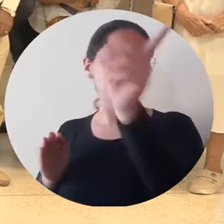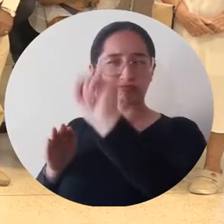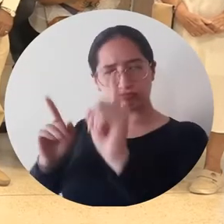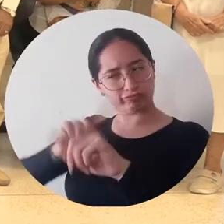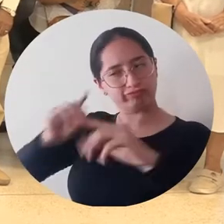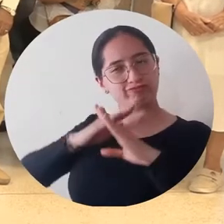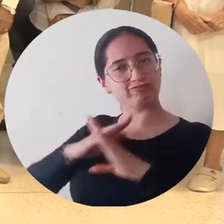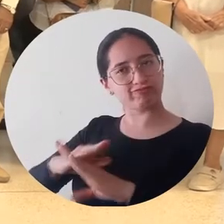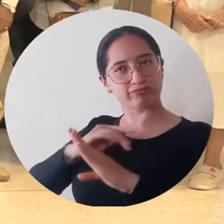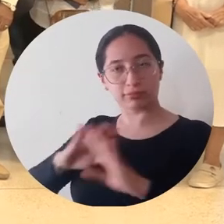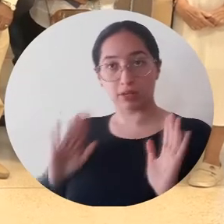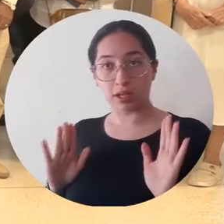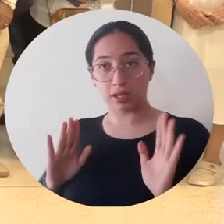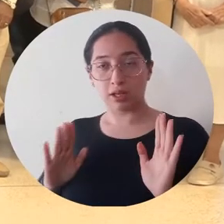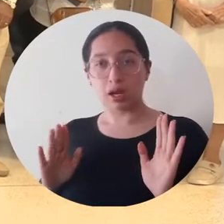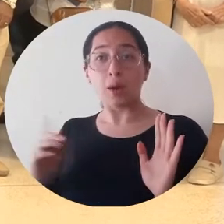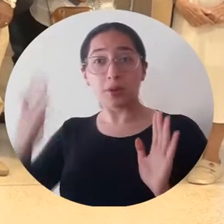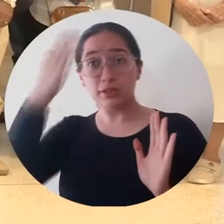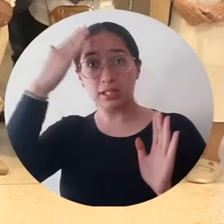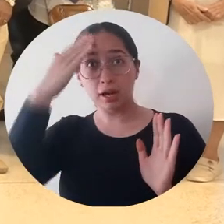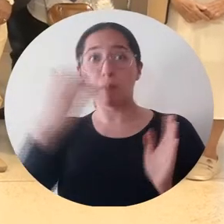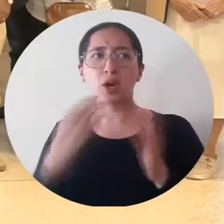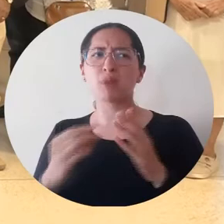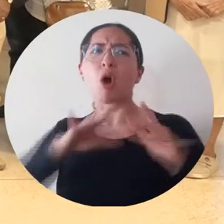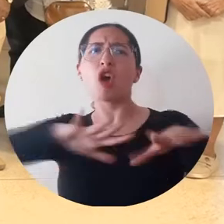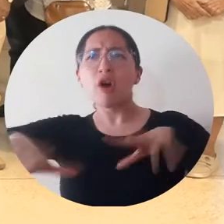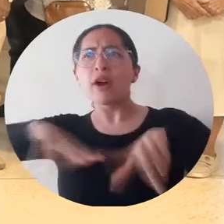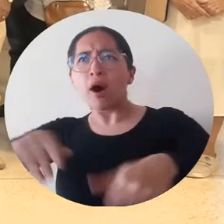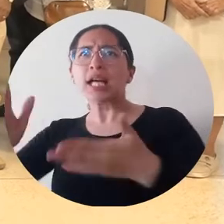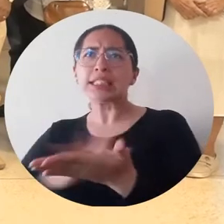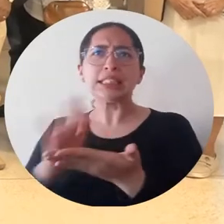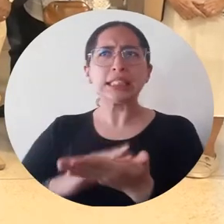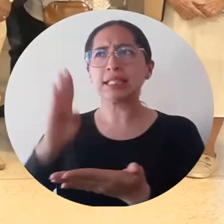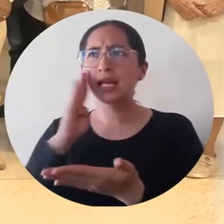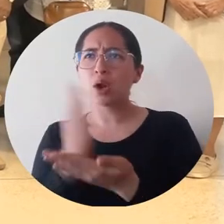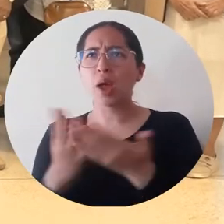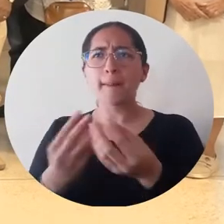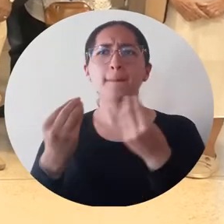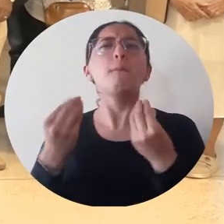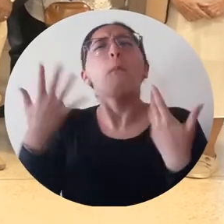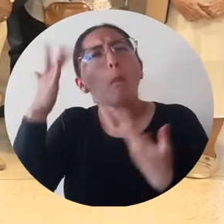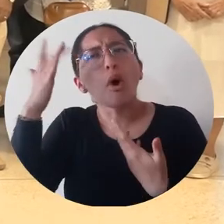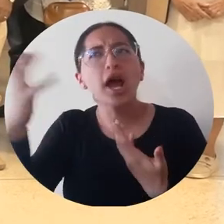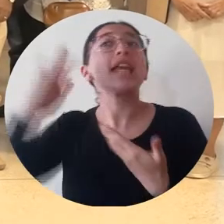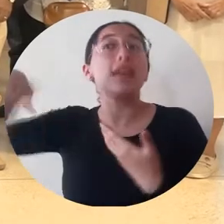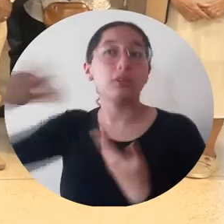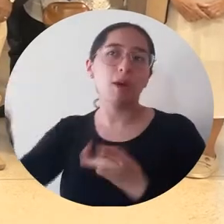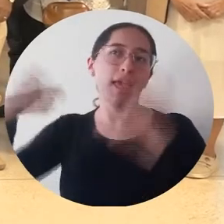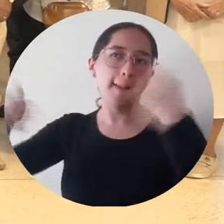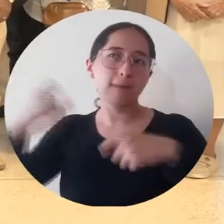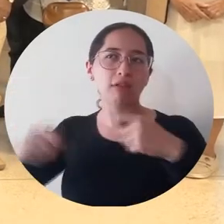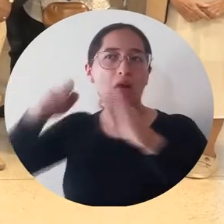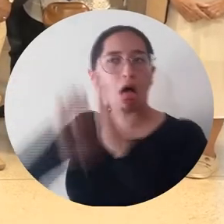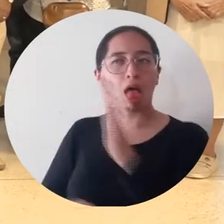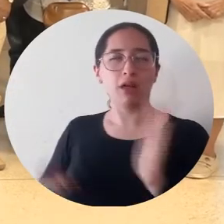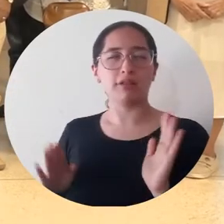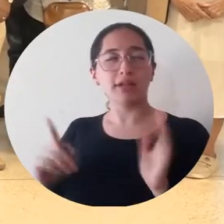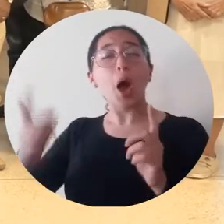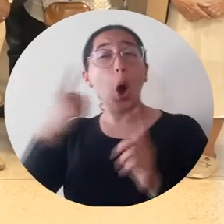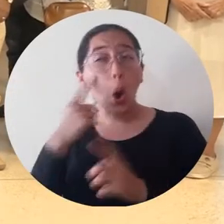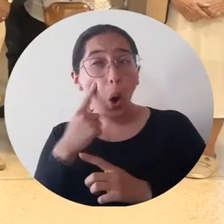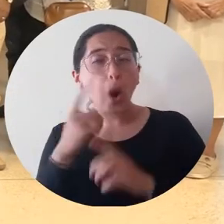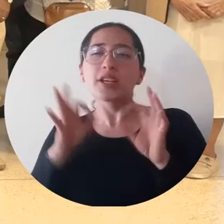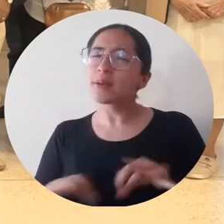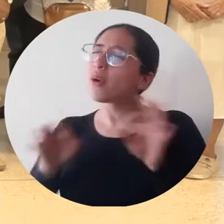todo, si hay gente robando teléfonos y robando computadores y tablets, es porque hay gente comprándolos. No compremos cosas robadas